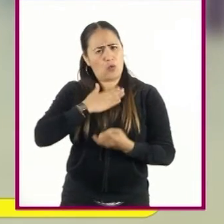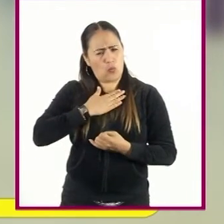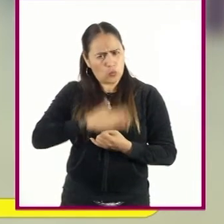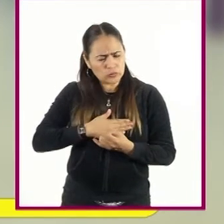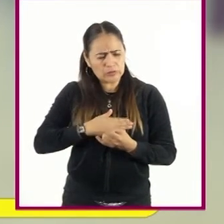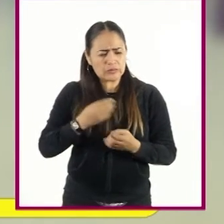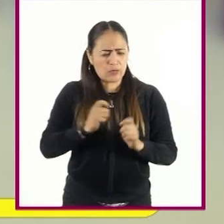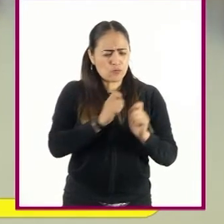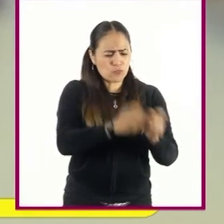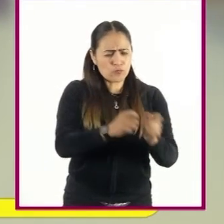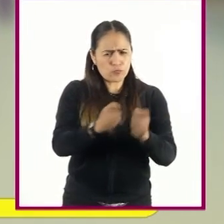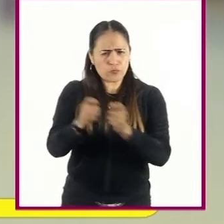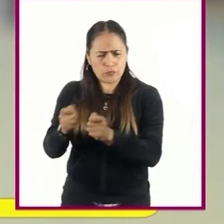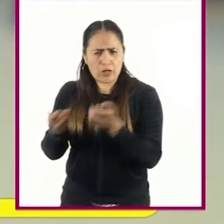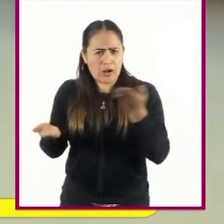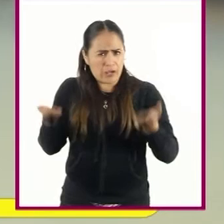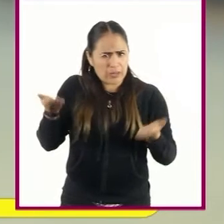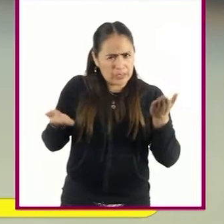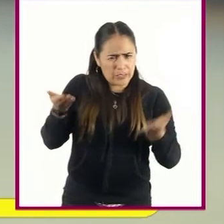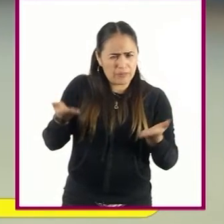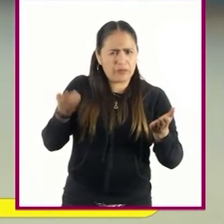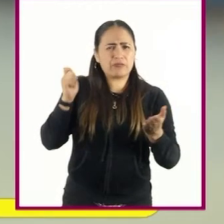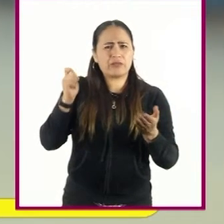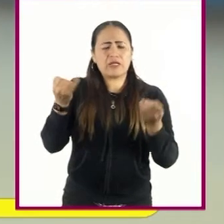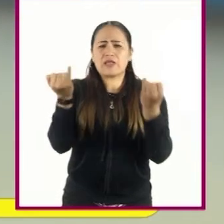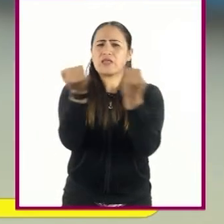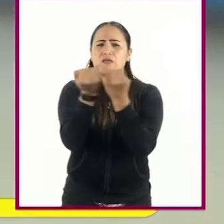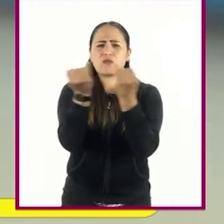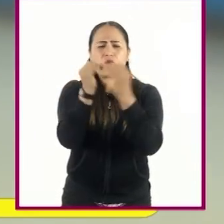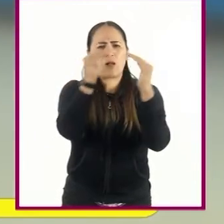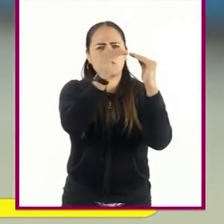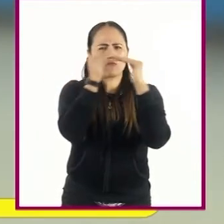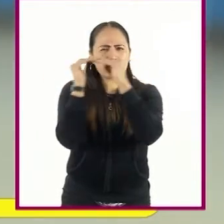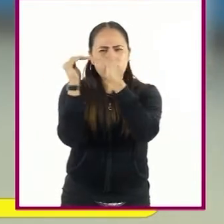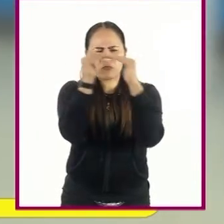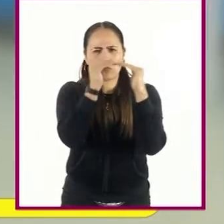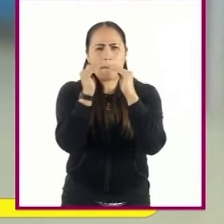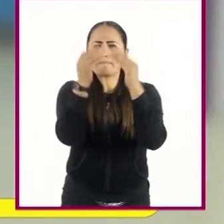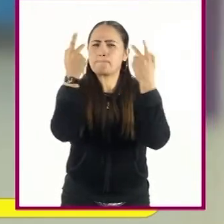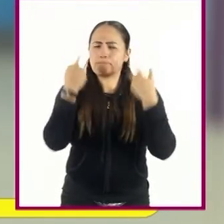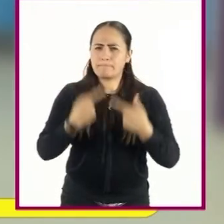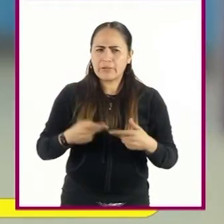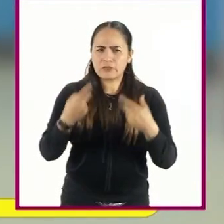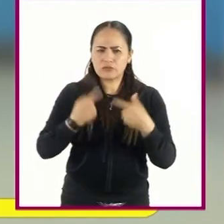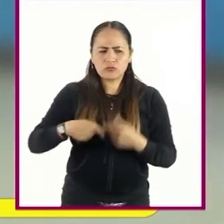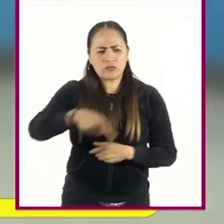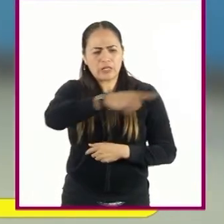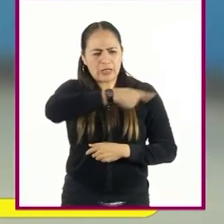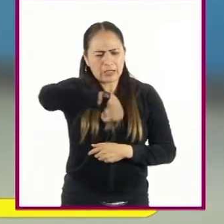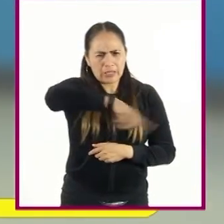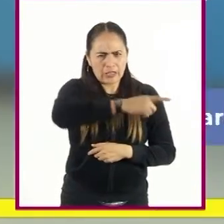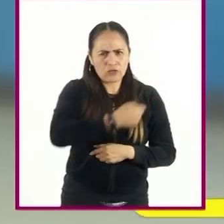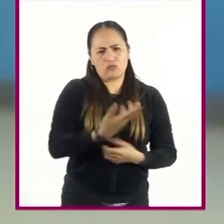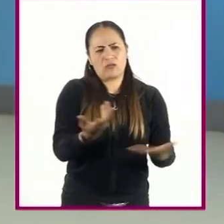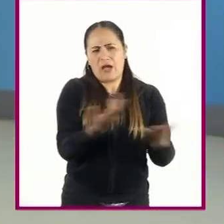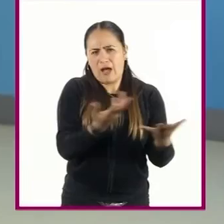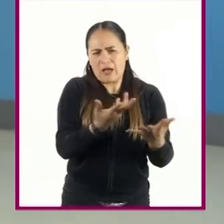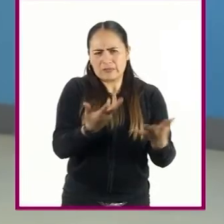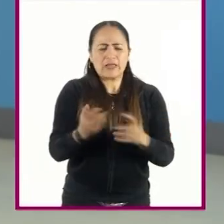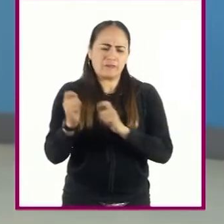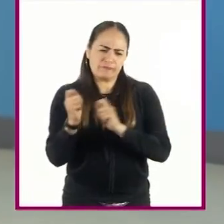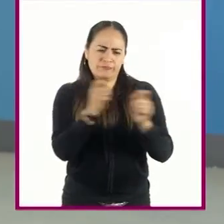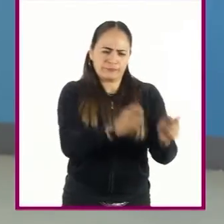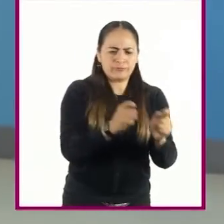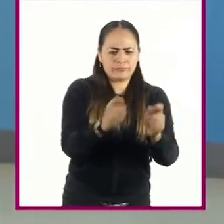se busca la igualdad, es decir, que la o las personas reciban lo correspondiente por lo que dan. Por